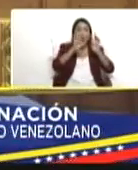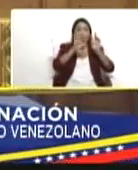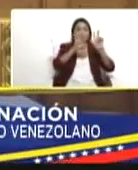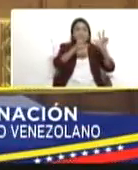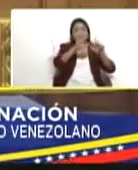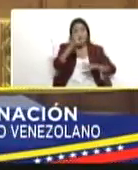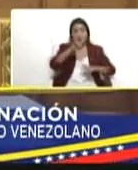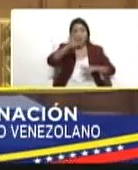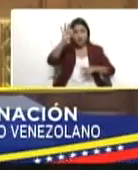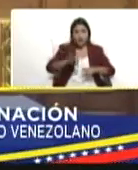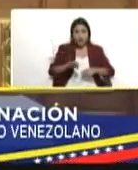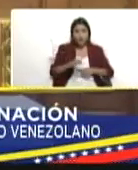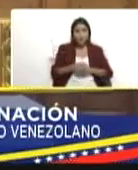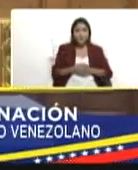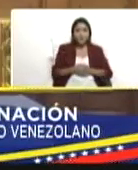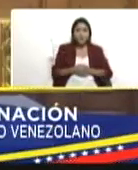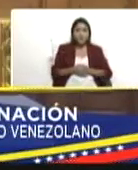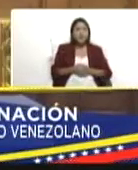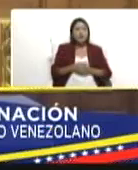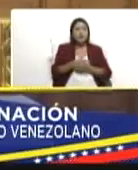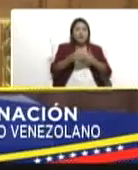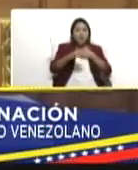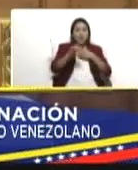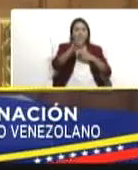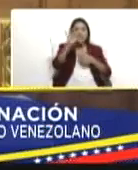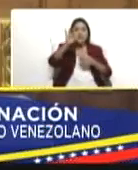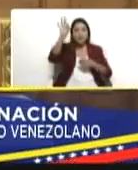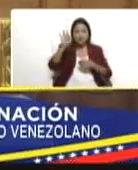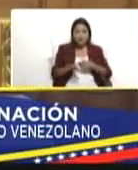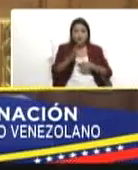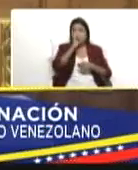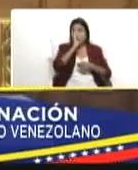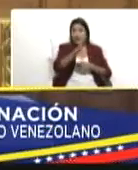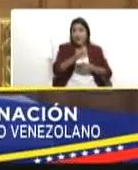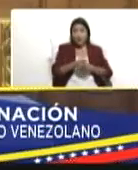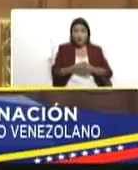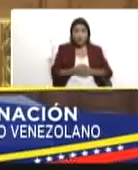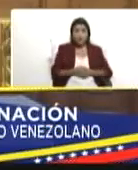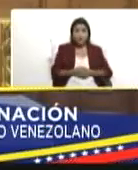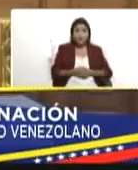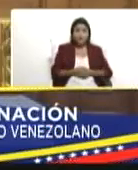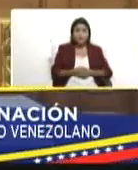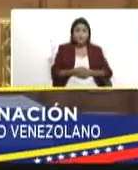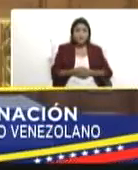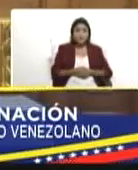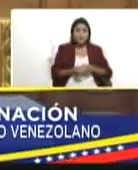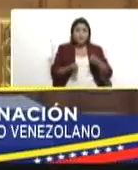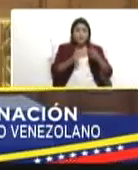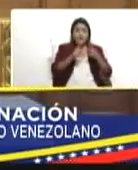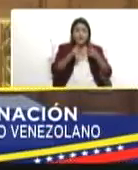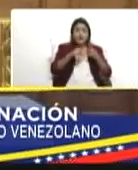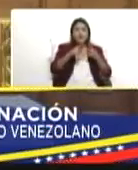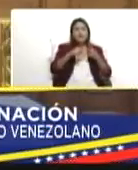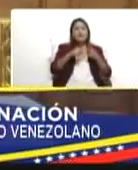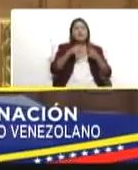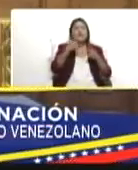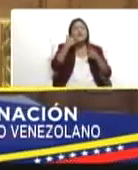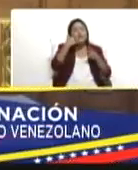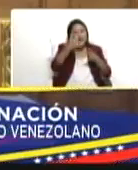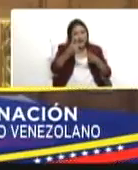82 Llegará el día en que lleguemos al 100% en tiempo real con la denuncia telecomunicaciones